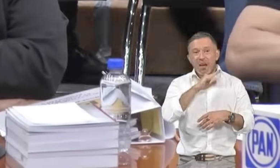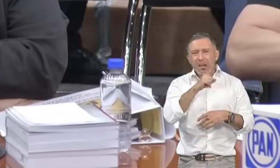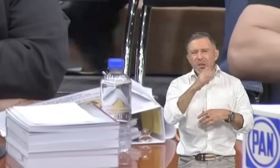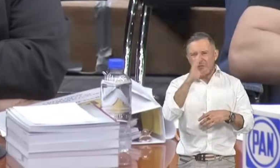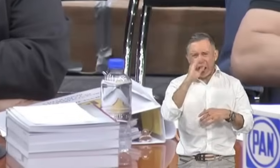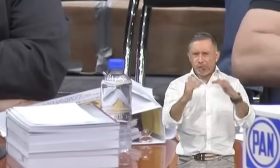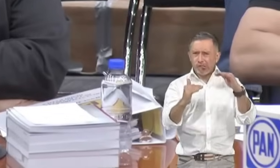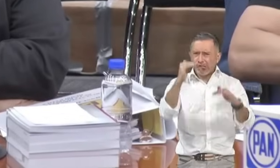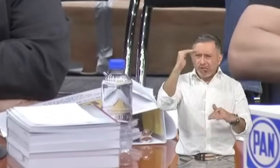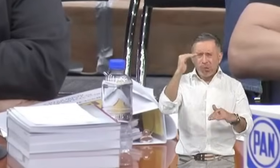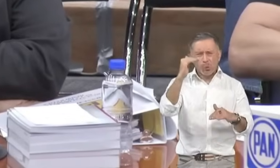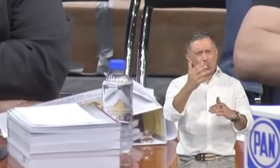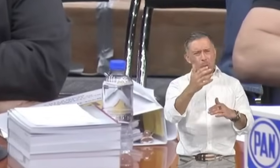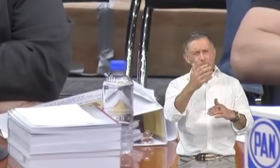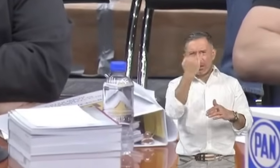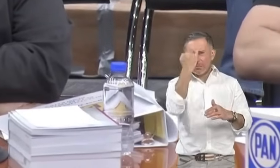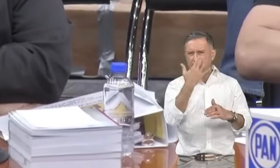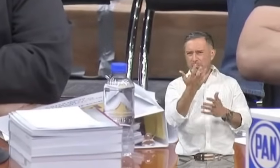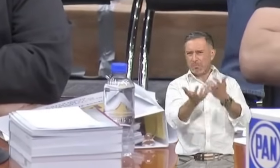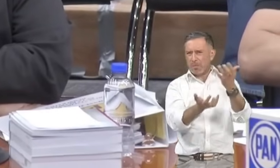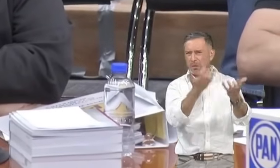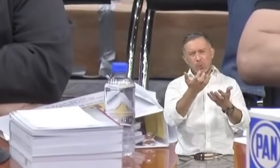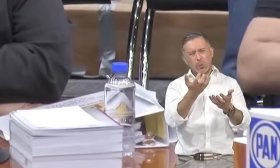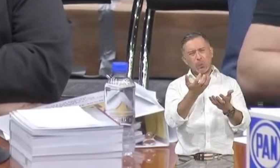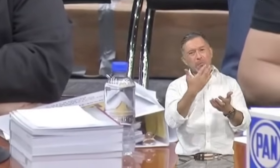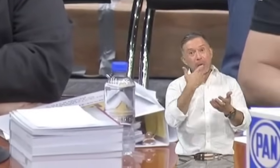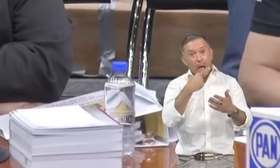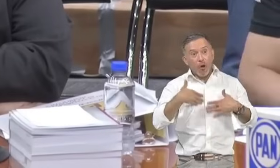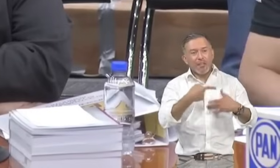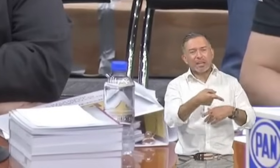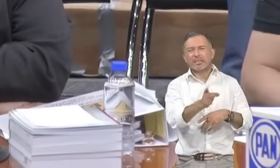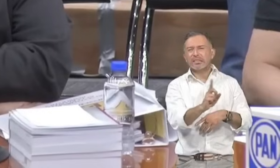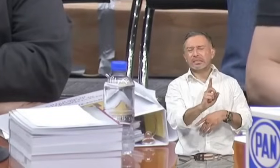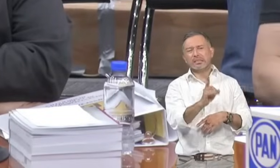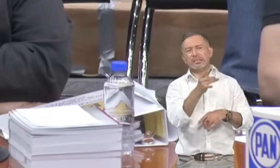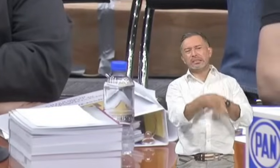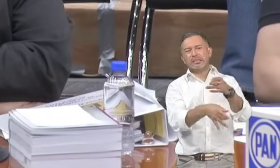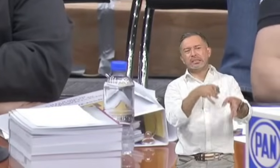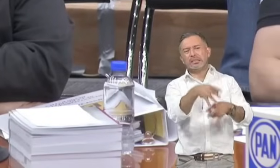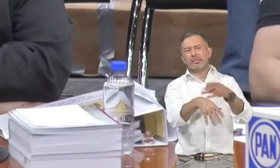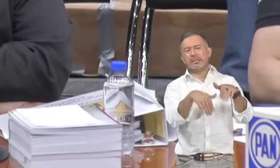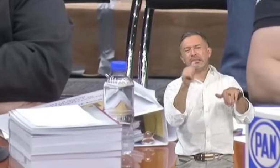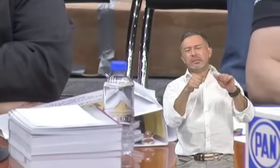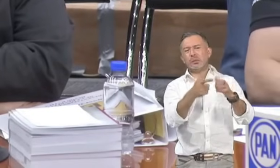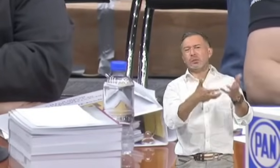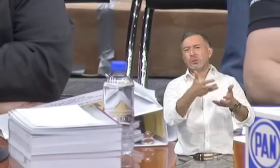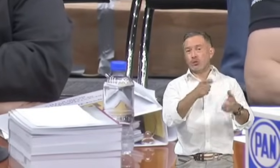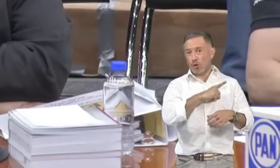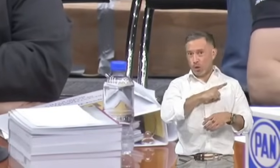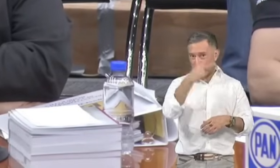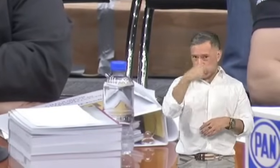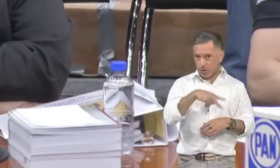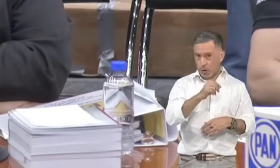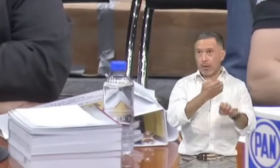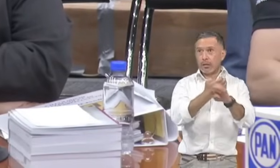prestigio. Y esto es un fenómeno que no es solo un fenómeno de nuestro país. Sucede en las entidades del país,